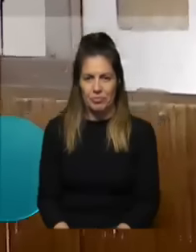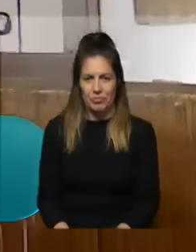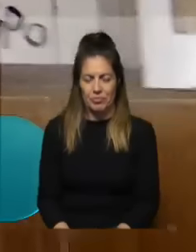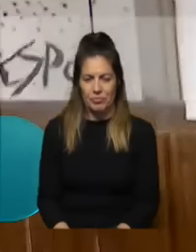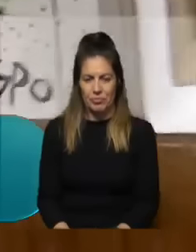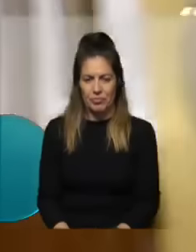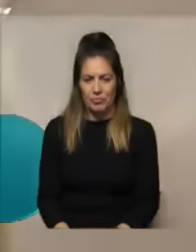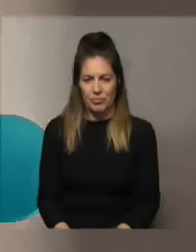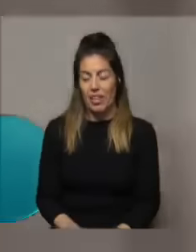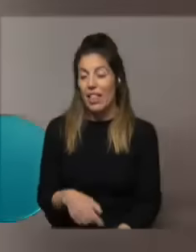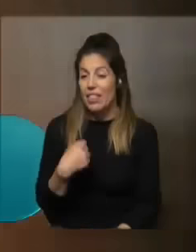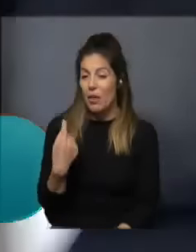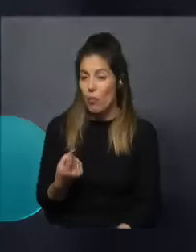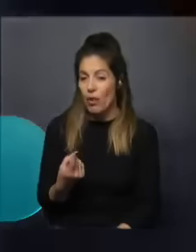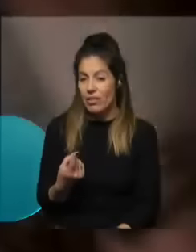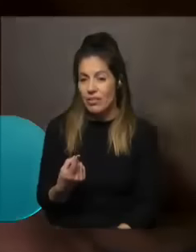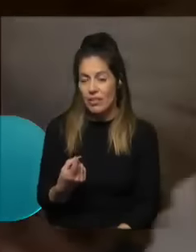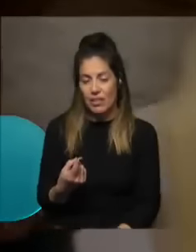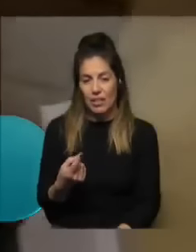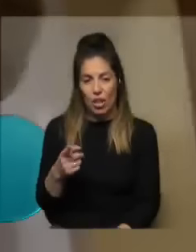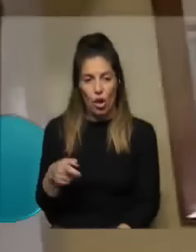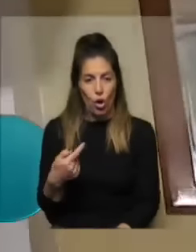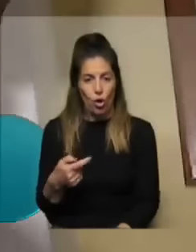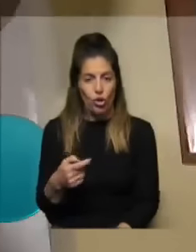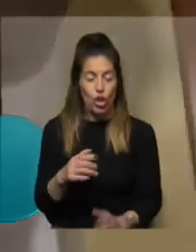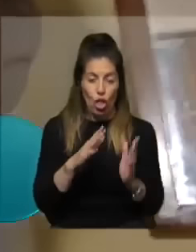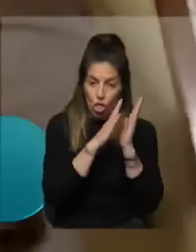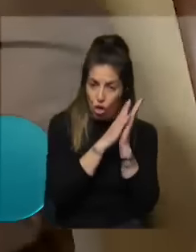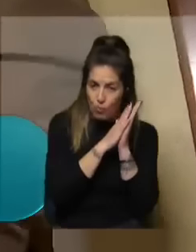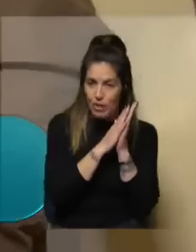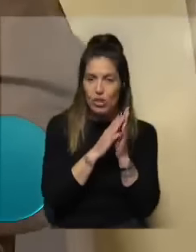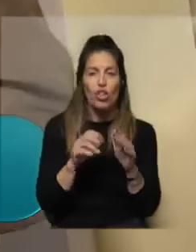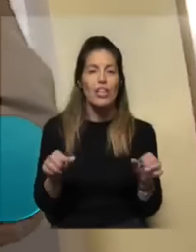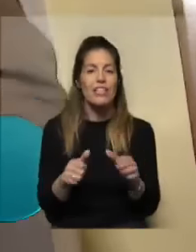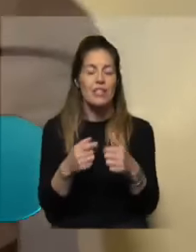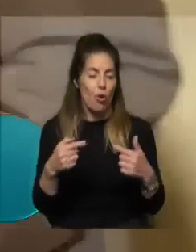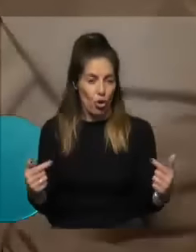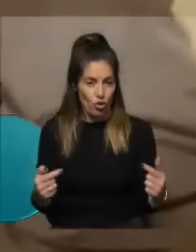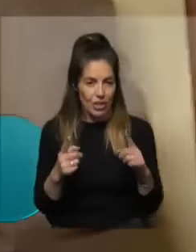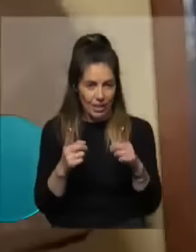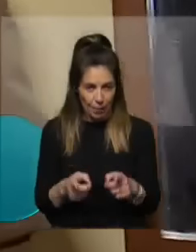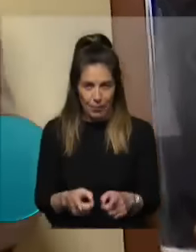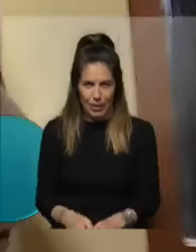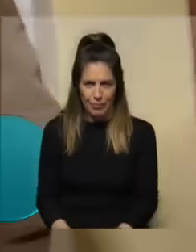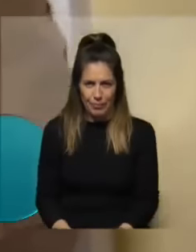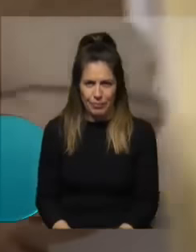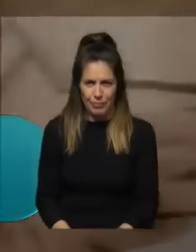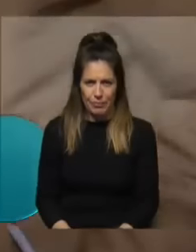Y después está, este es otro de los dormitorios que hicimos algunas cosas,